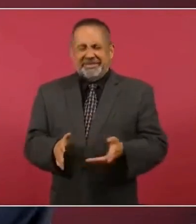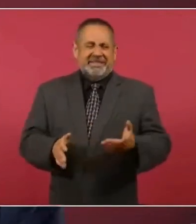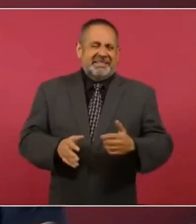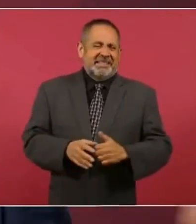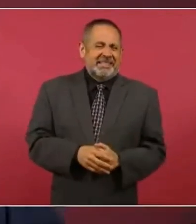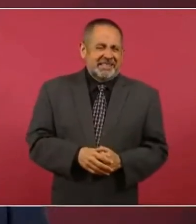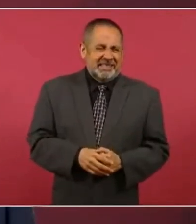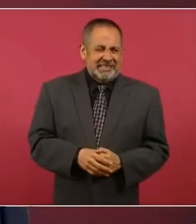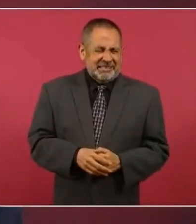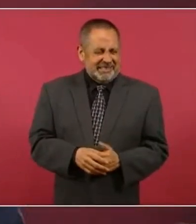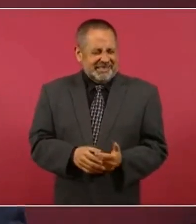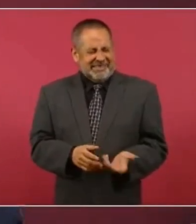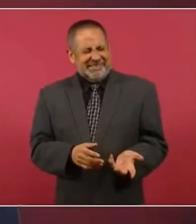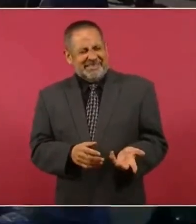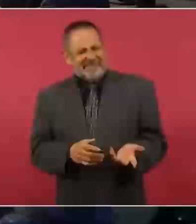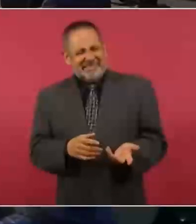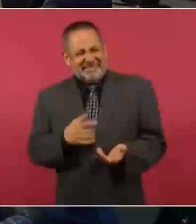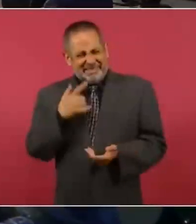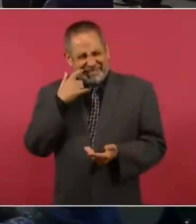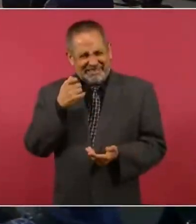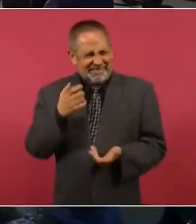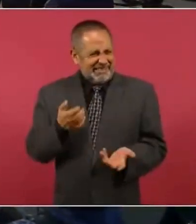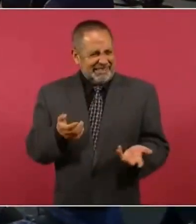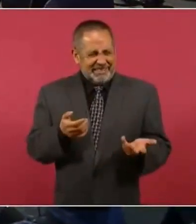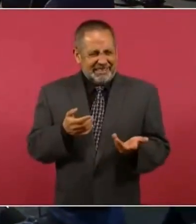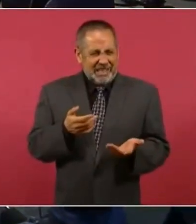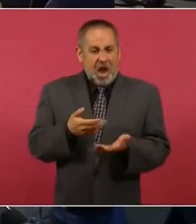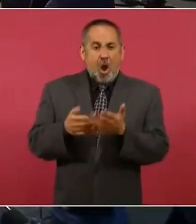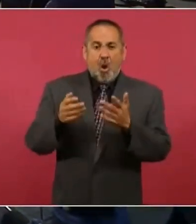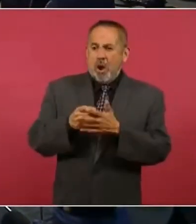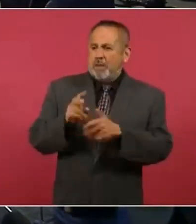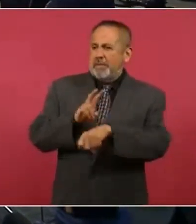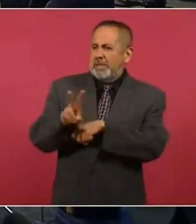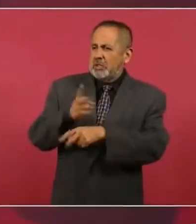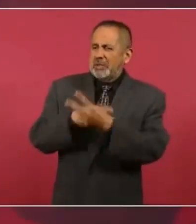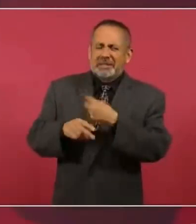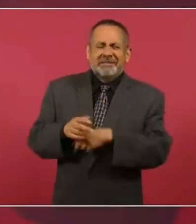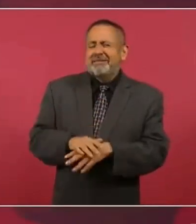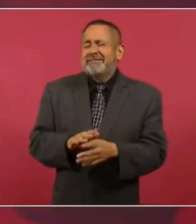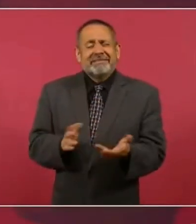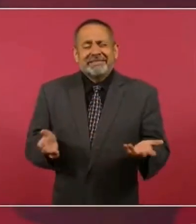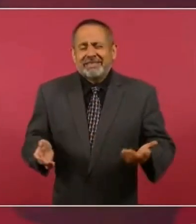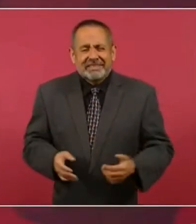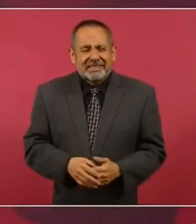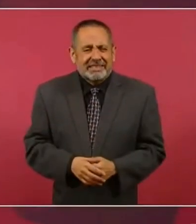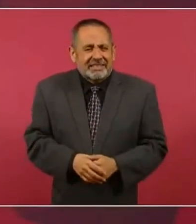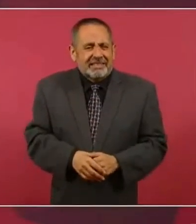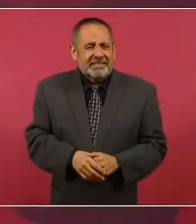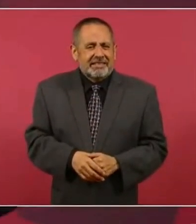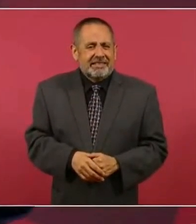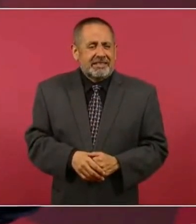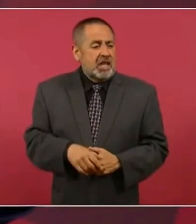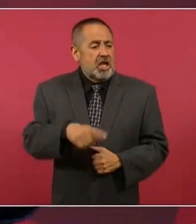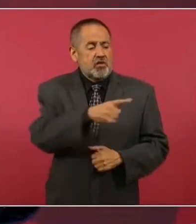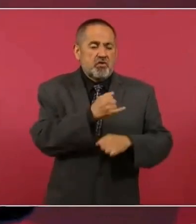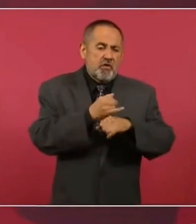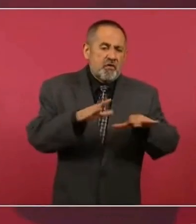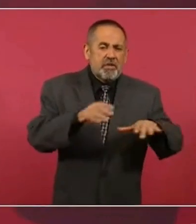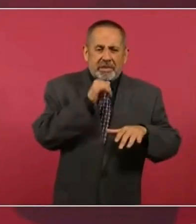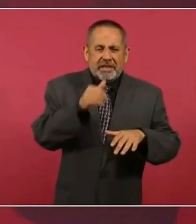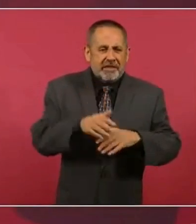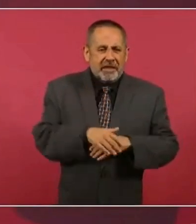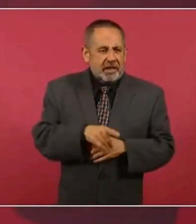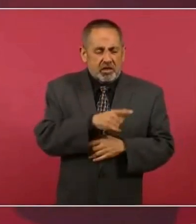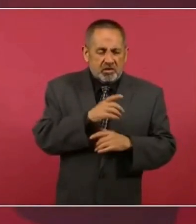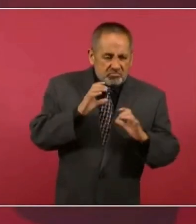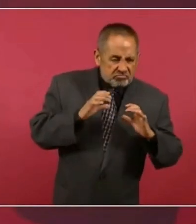Oh, qué extraño que ahora vienen militares venezolanos. Y no, se informan, ¿no? O no